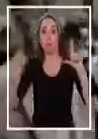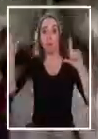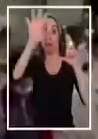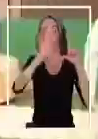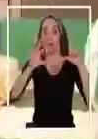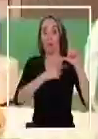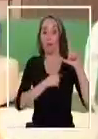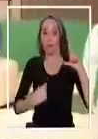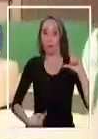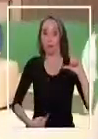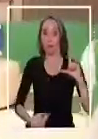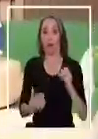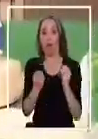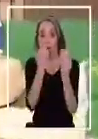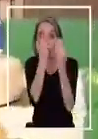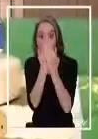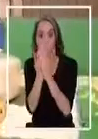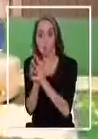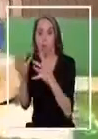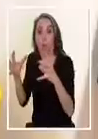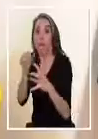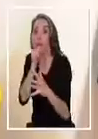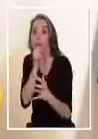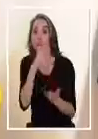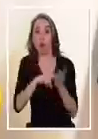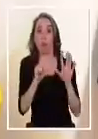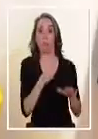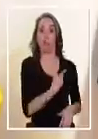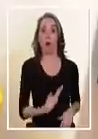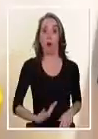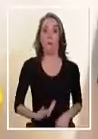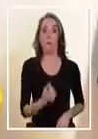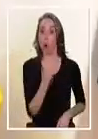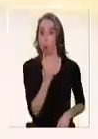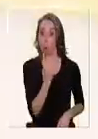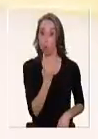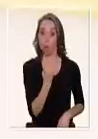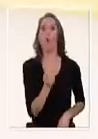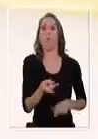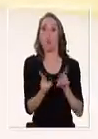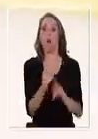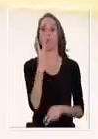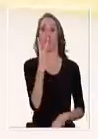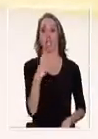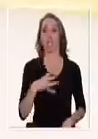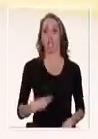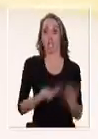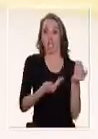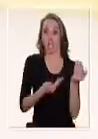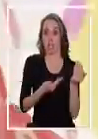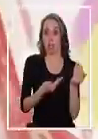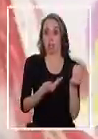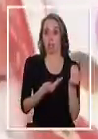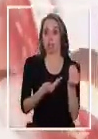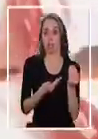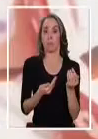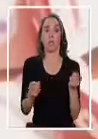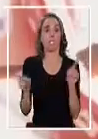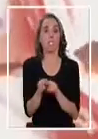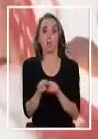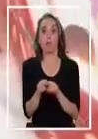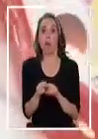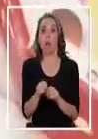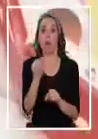habitantes. Para enfrentarlo, en 2016, el gobierno amplió la política a 2 hijos, pero no logró levantar